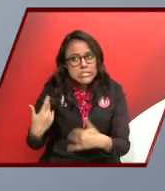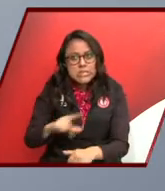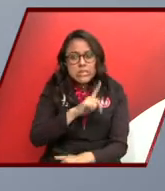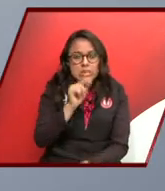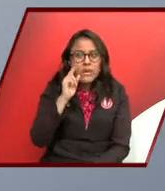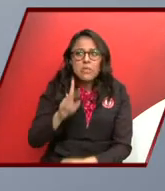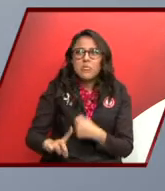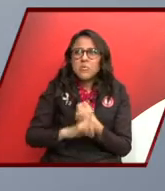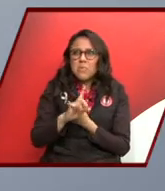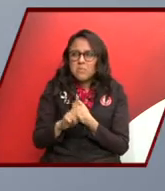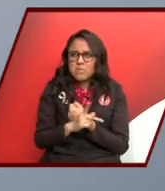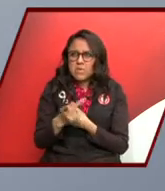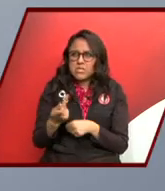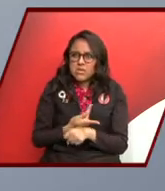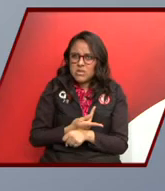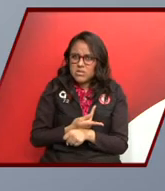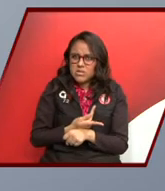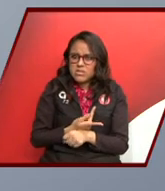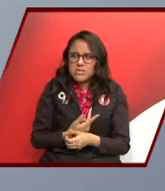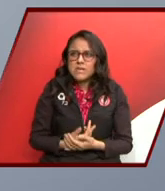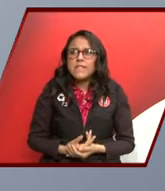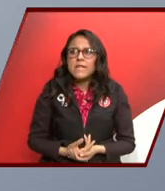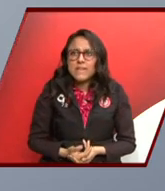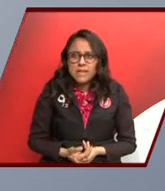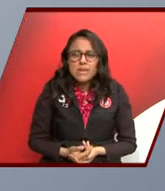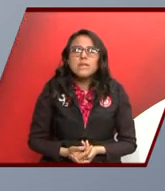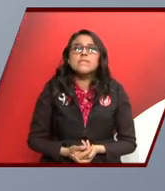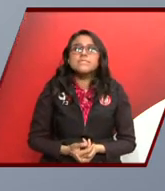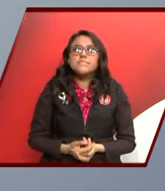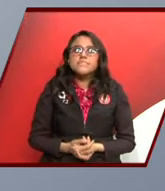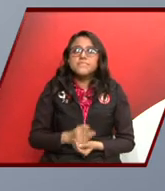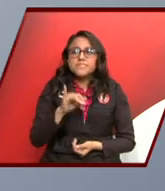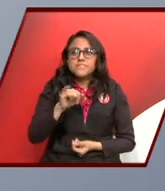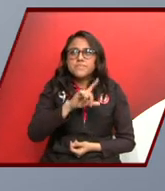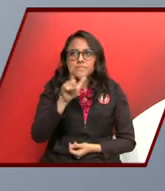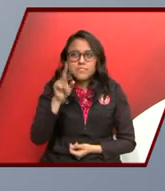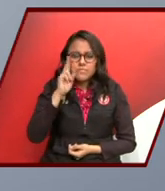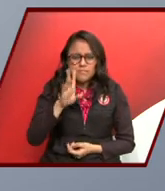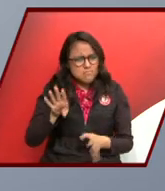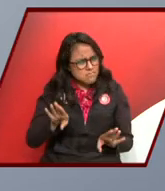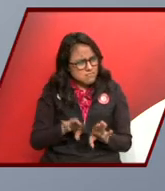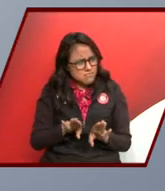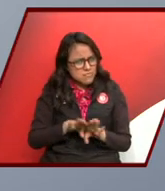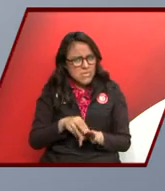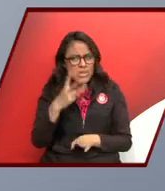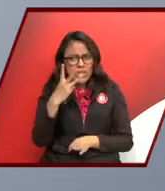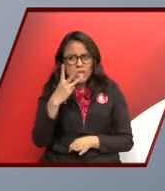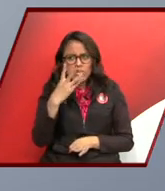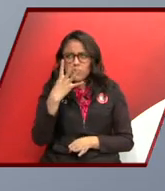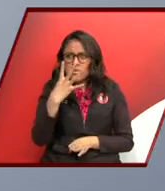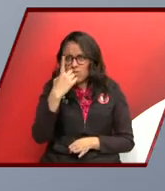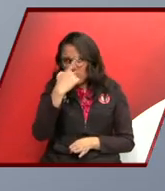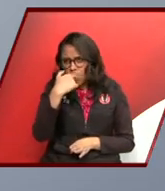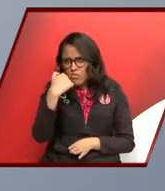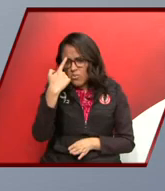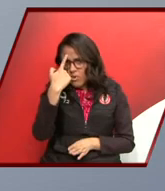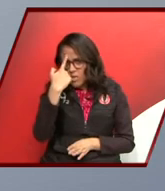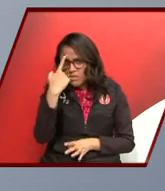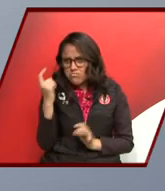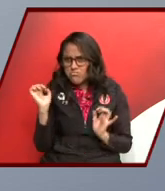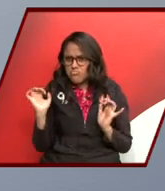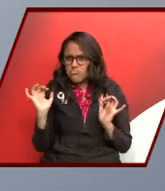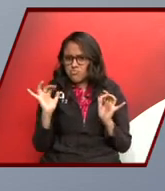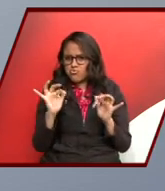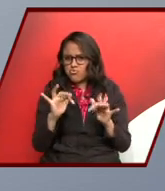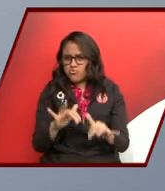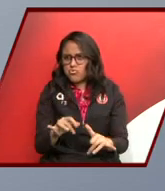brinca mucho, Jorge, es que... Y es que te decía, lo que les vinca a ellos es que en 3 horas, 4 horas, llegó todo este